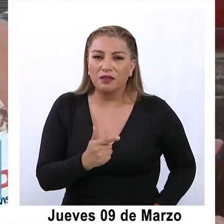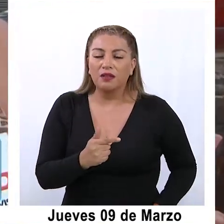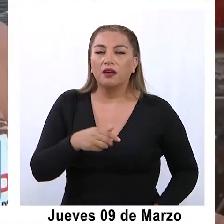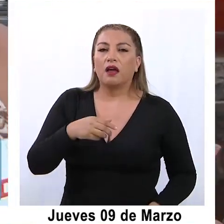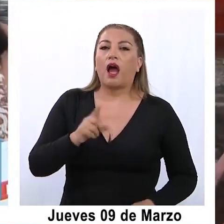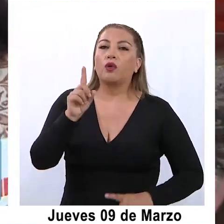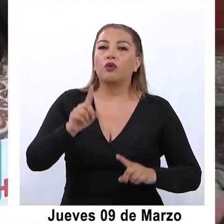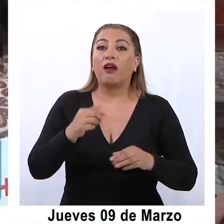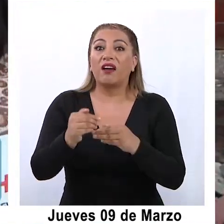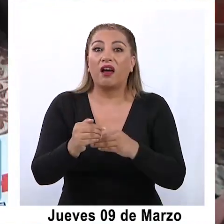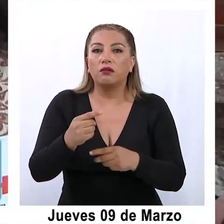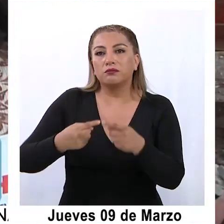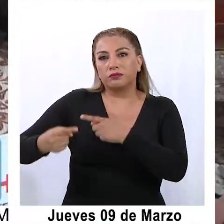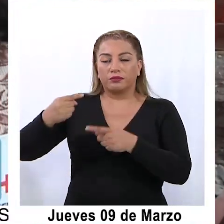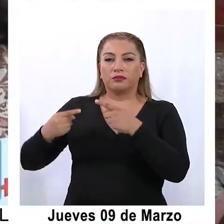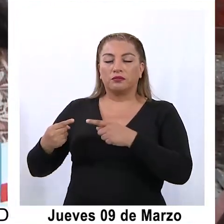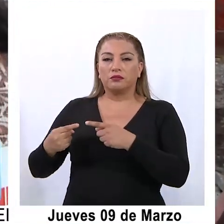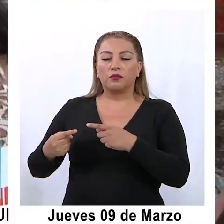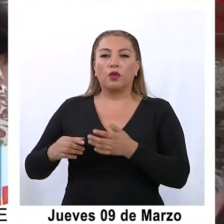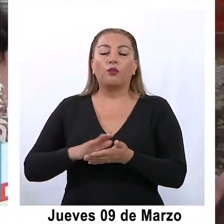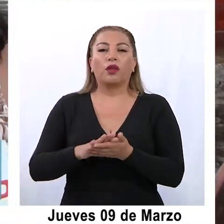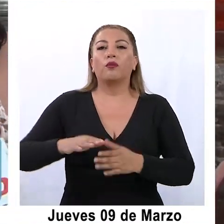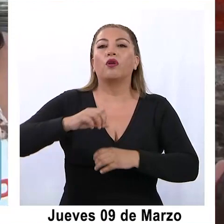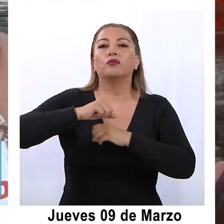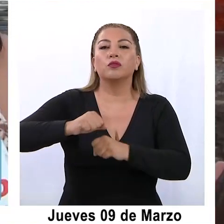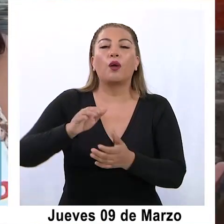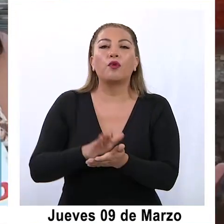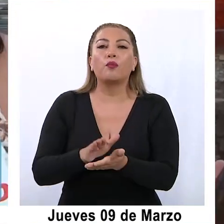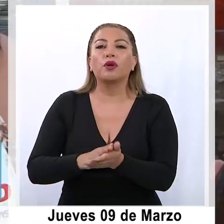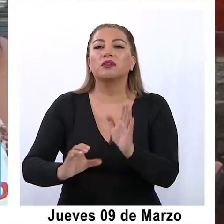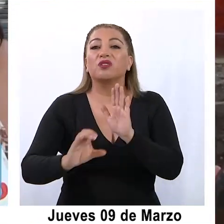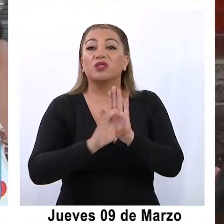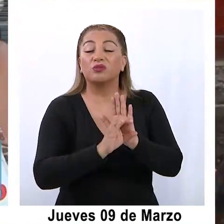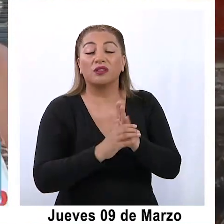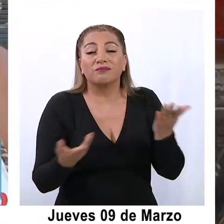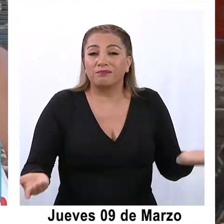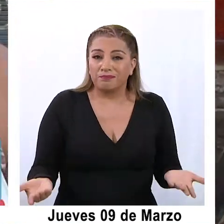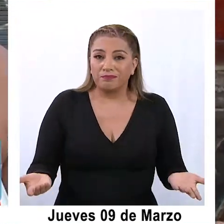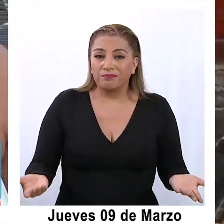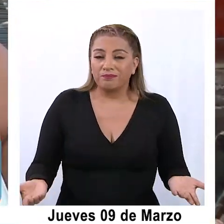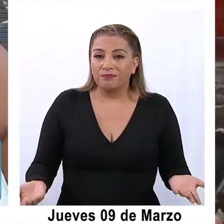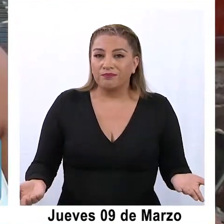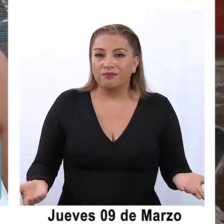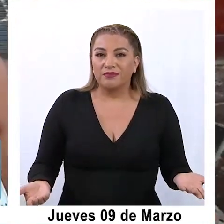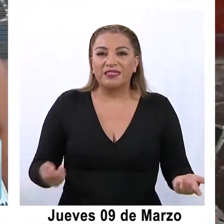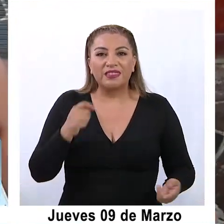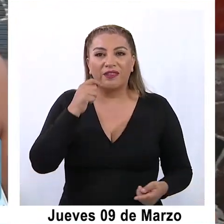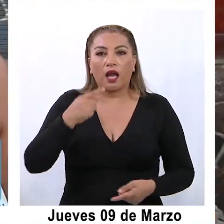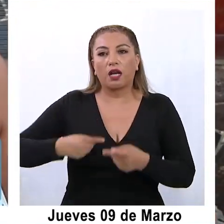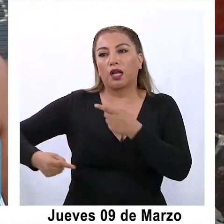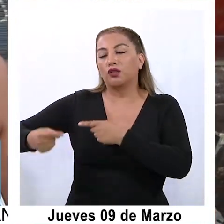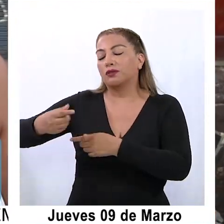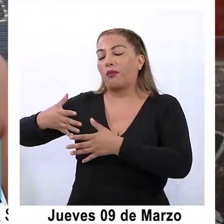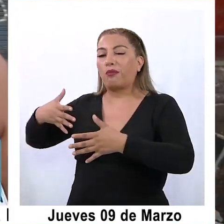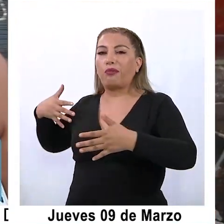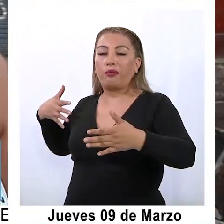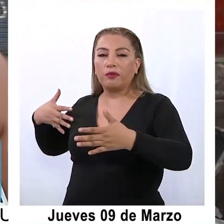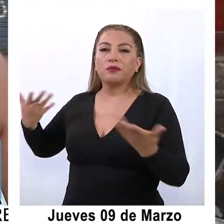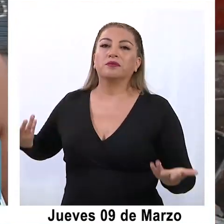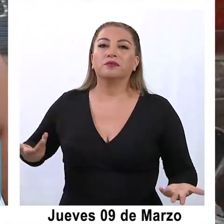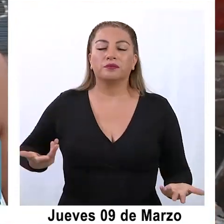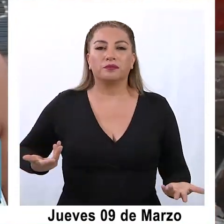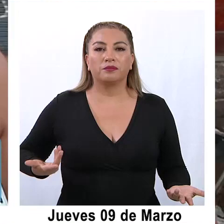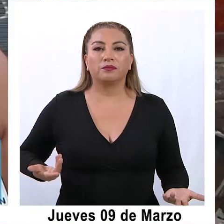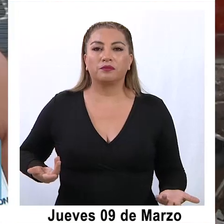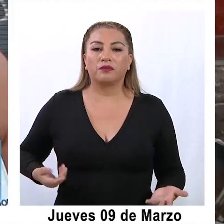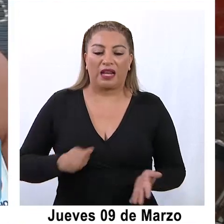tenido retrocesos. De hecho, el haber rechazado la propuesta constitucional fue un retroceso enorme, porque cada vez que cae en manos